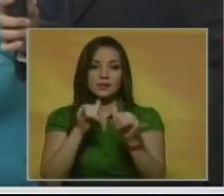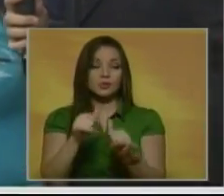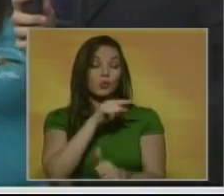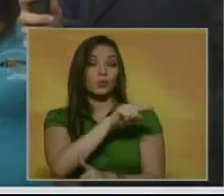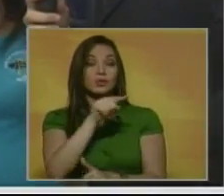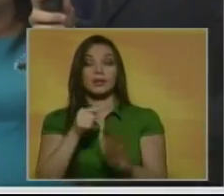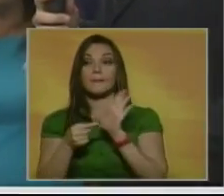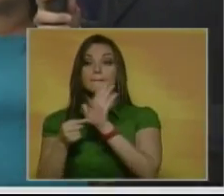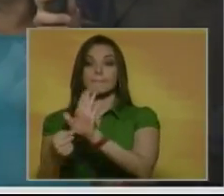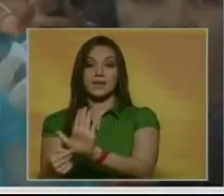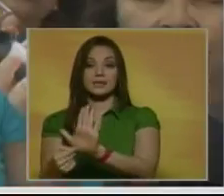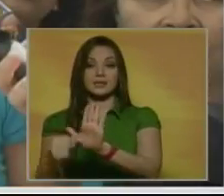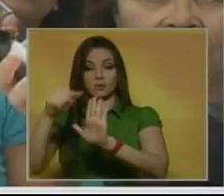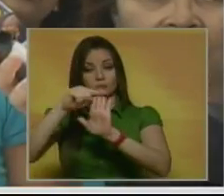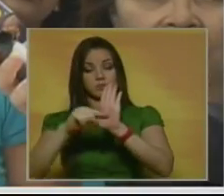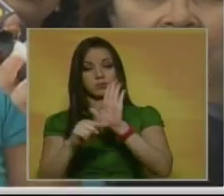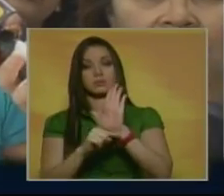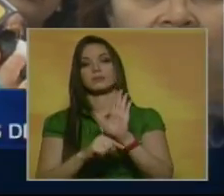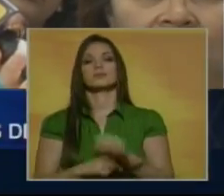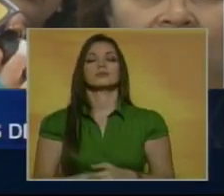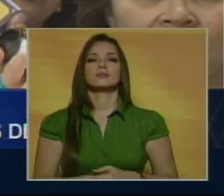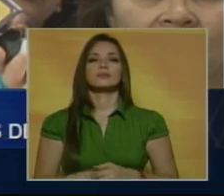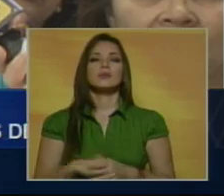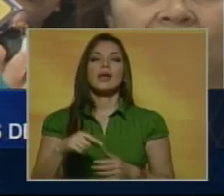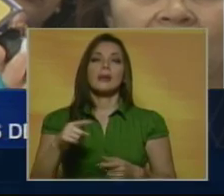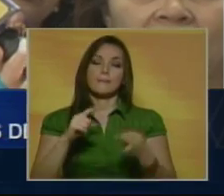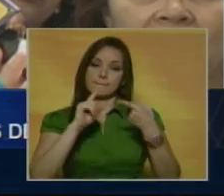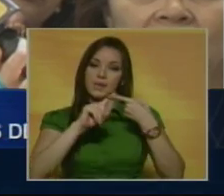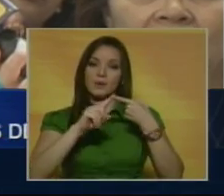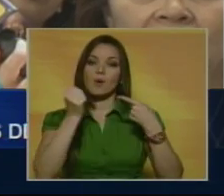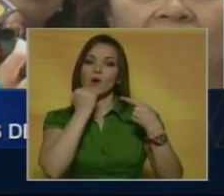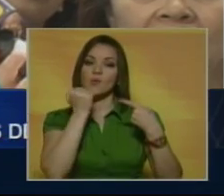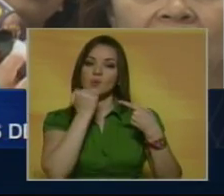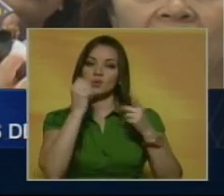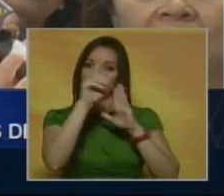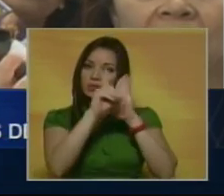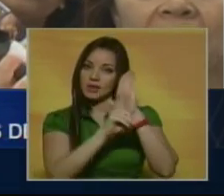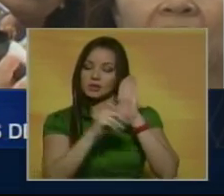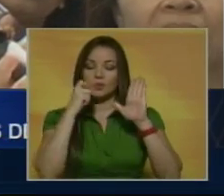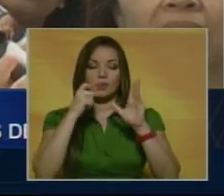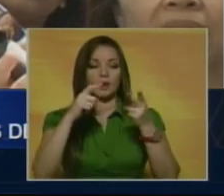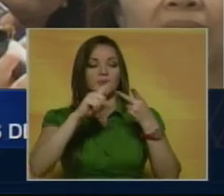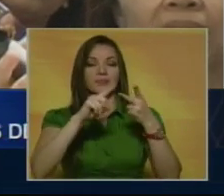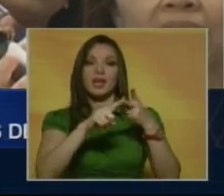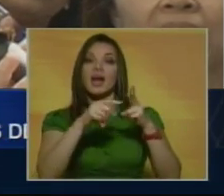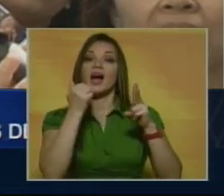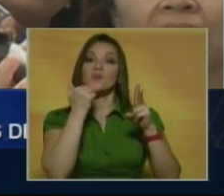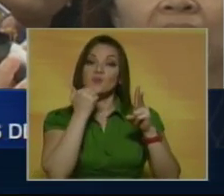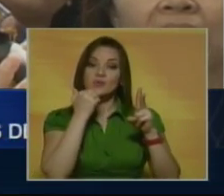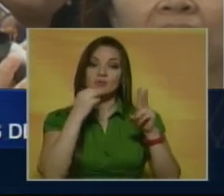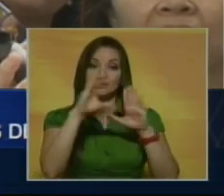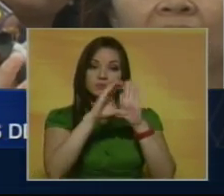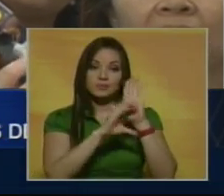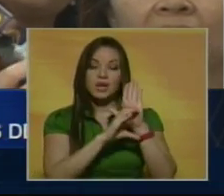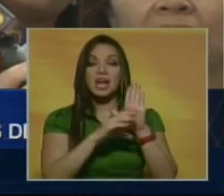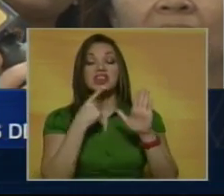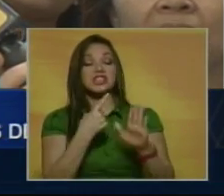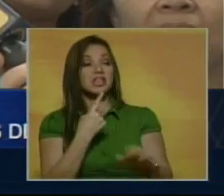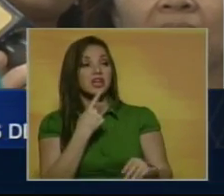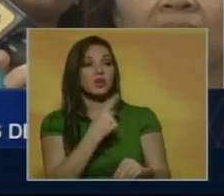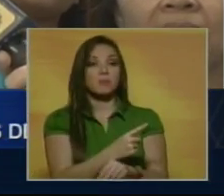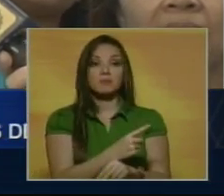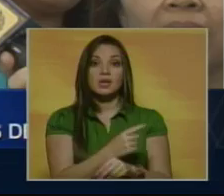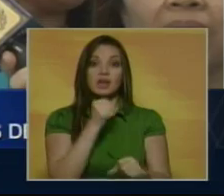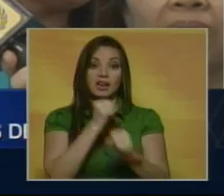aquí hoy ante la Defensoría del Pueblo. Violación a los derechos humanos, violación a las garantías constitucionales que dicen que yo tengo que laborar en